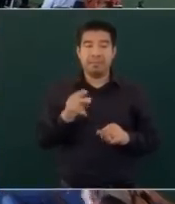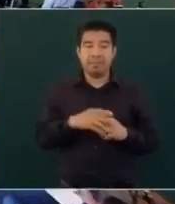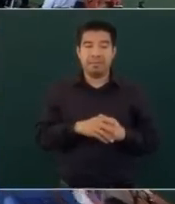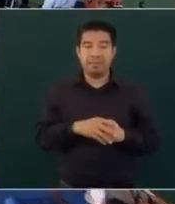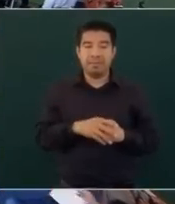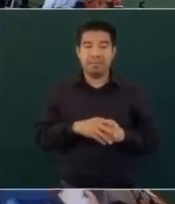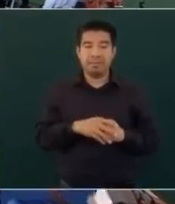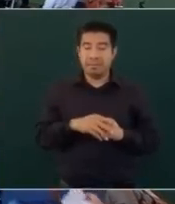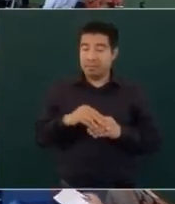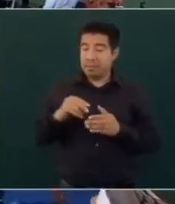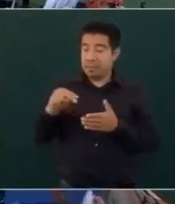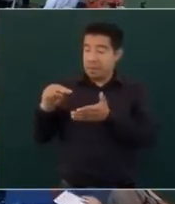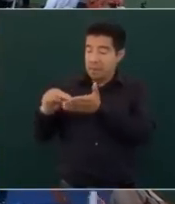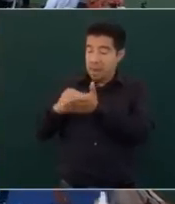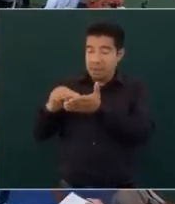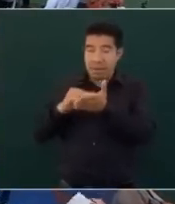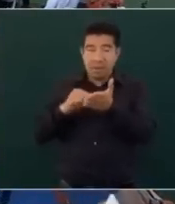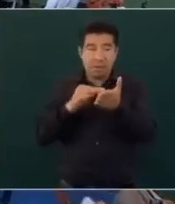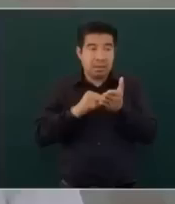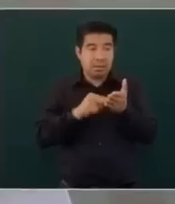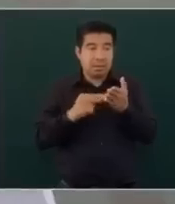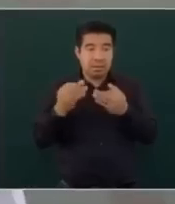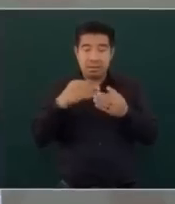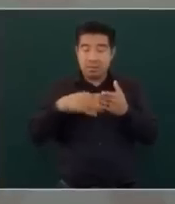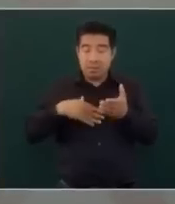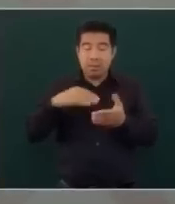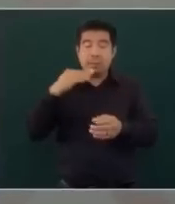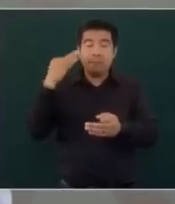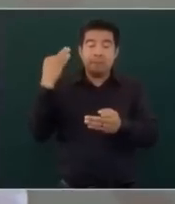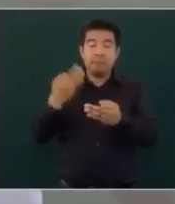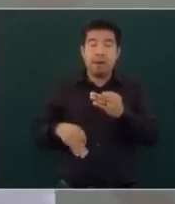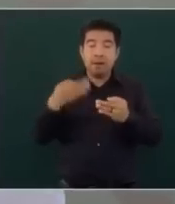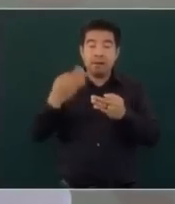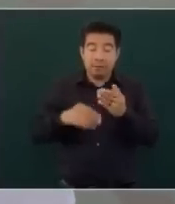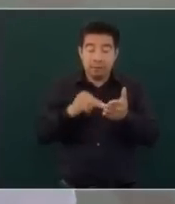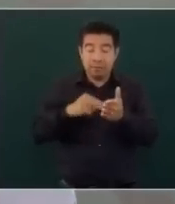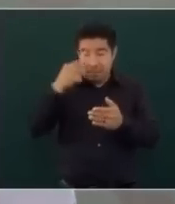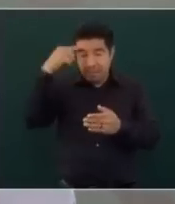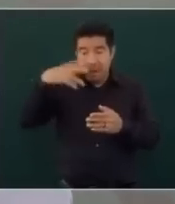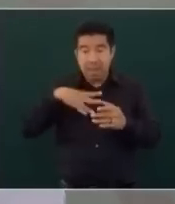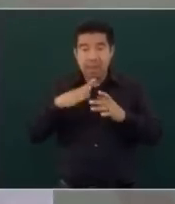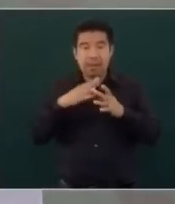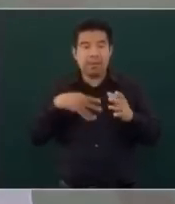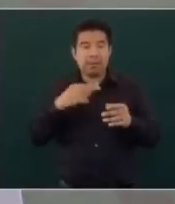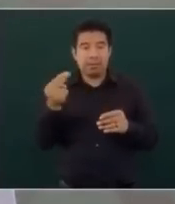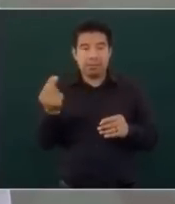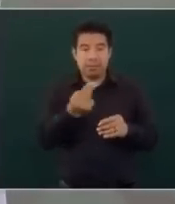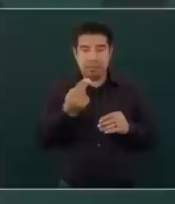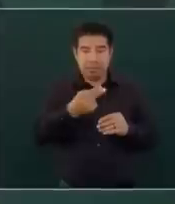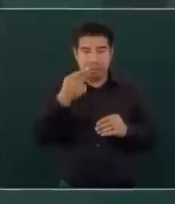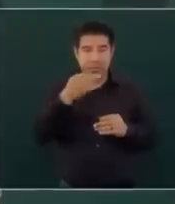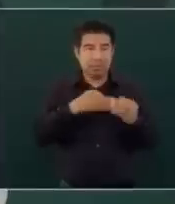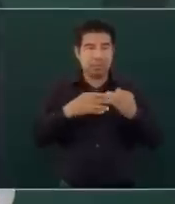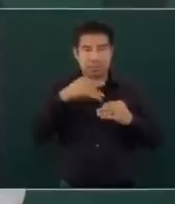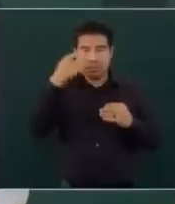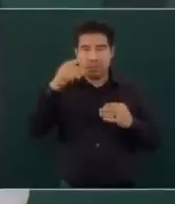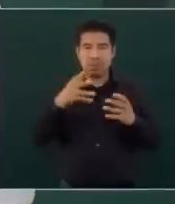reunió las firmas que se necesitaban, pero como el que mandaba